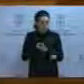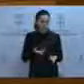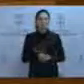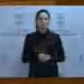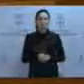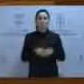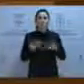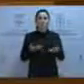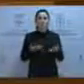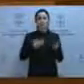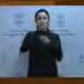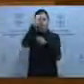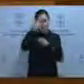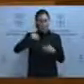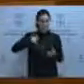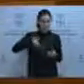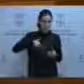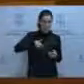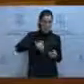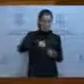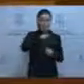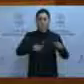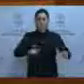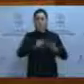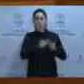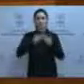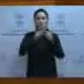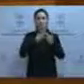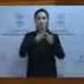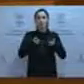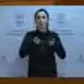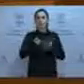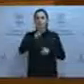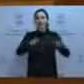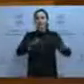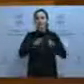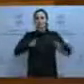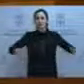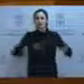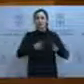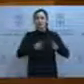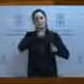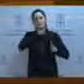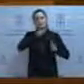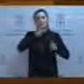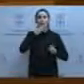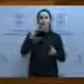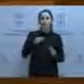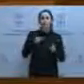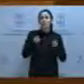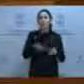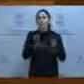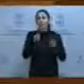Y la previsión que tienen los demógrafos para el 2029 es que en Asturias haya